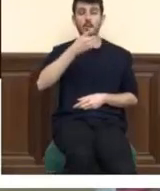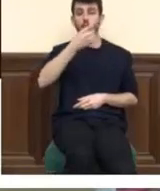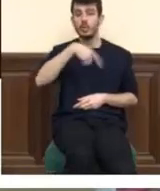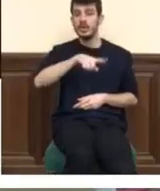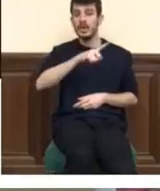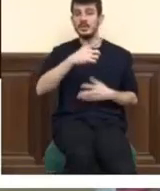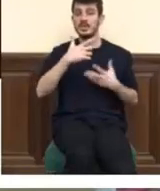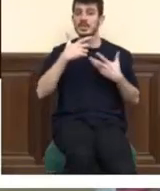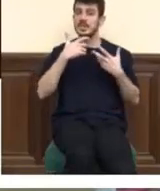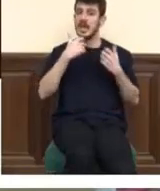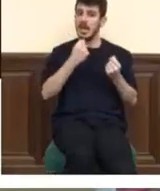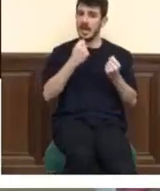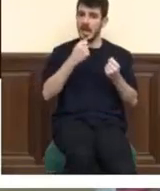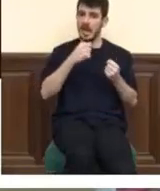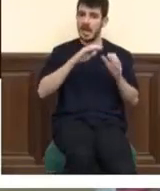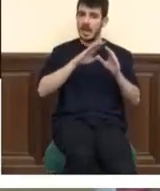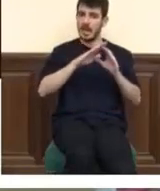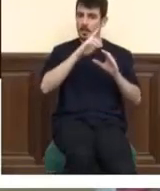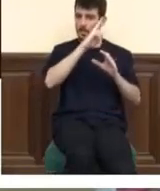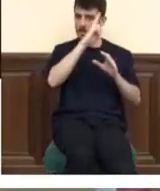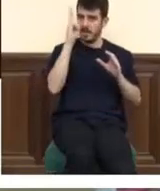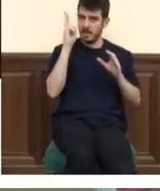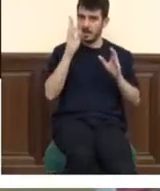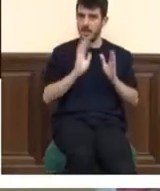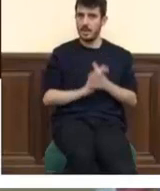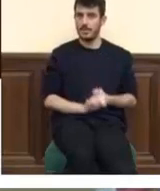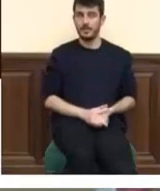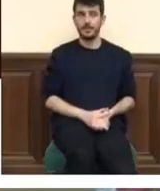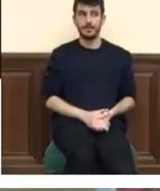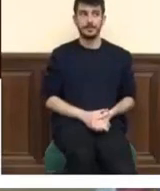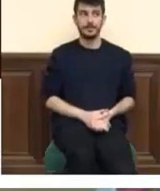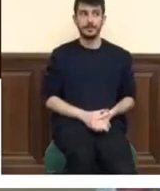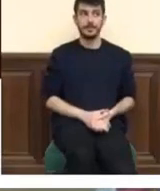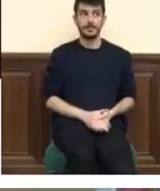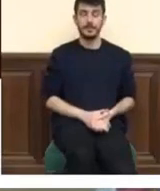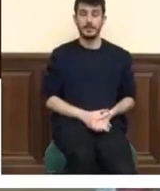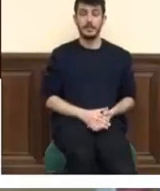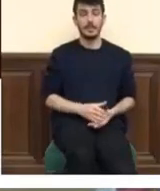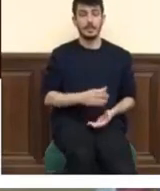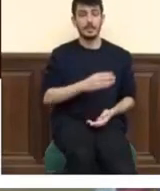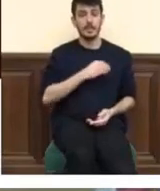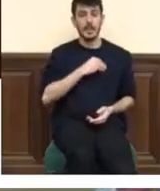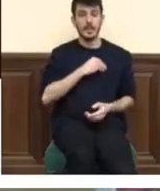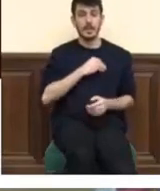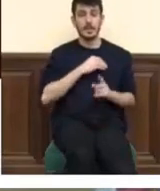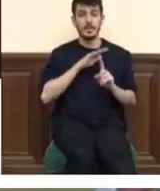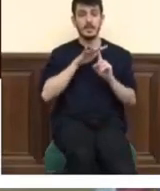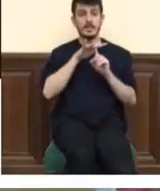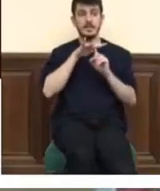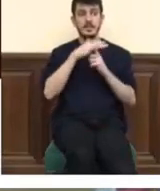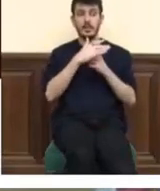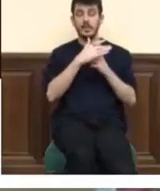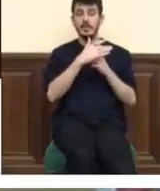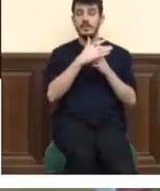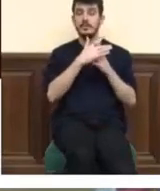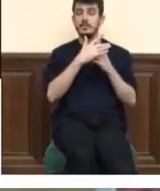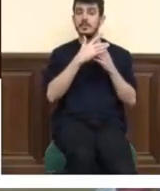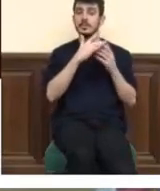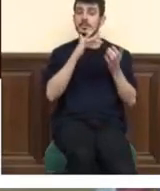que utilizan la sanidad madrileña. Y por desgracia son situaciones que